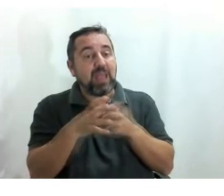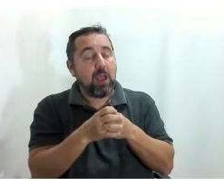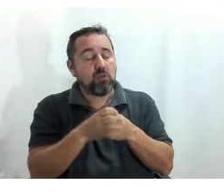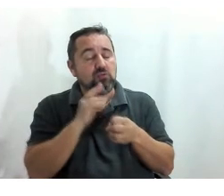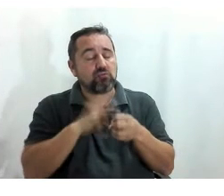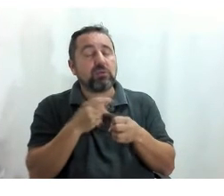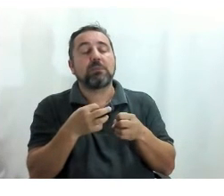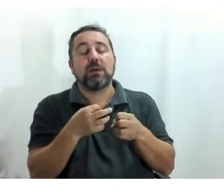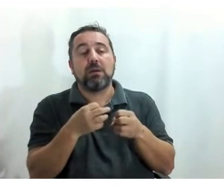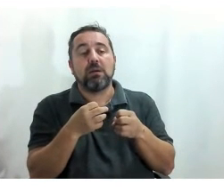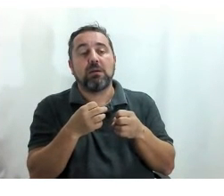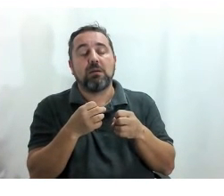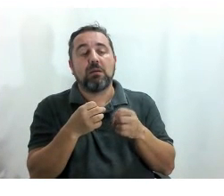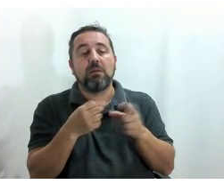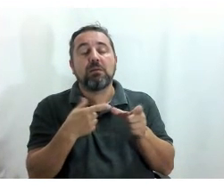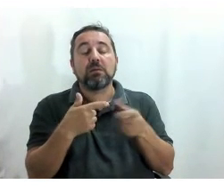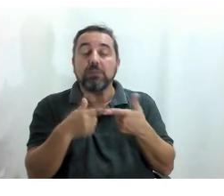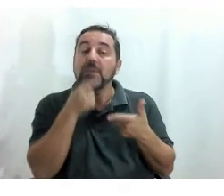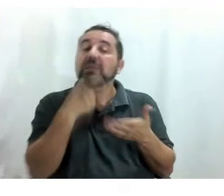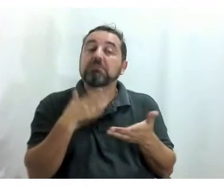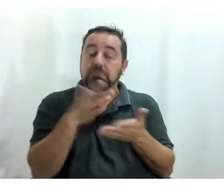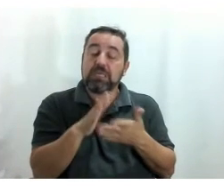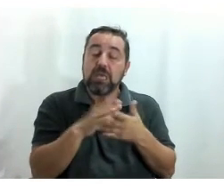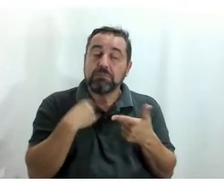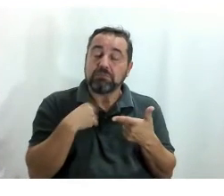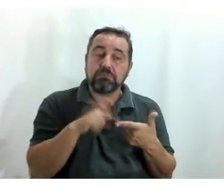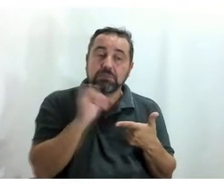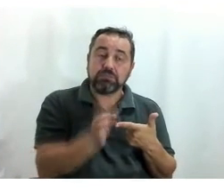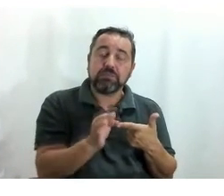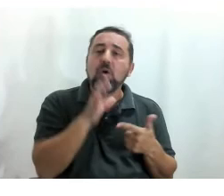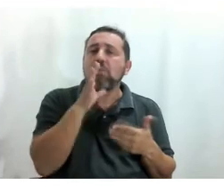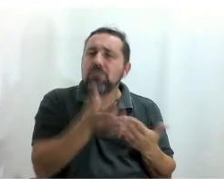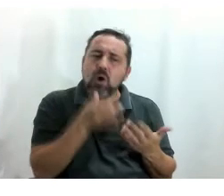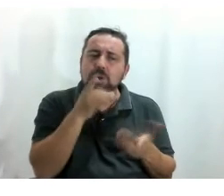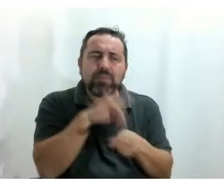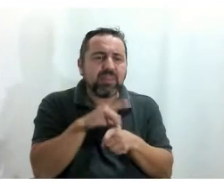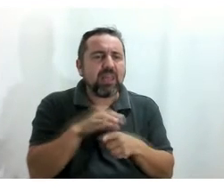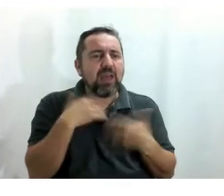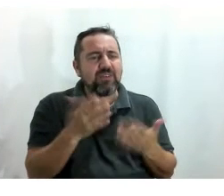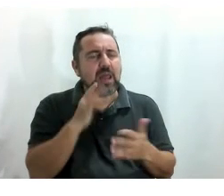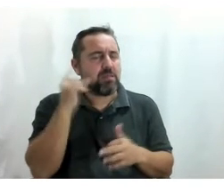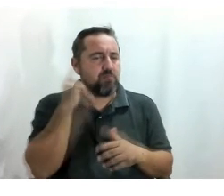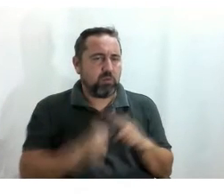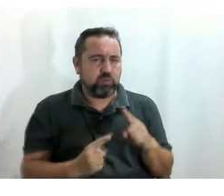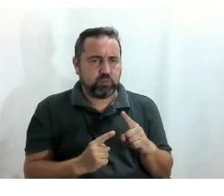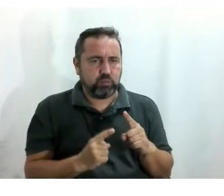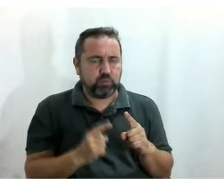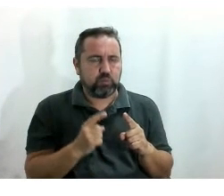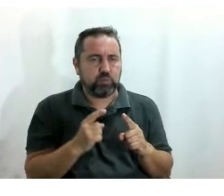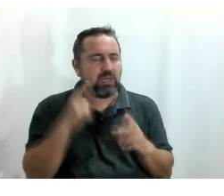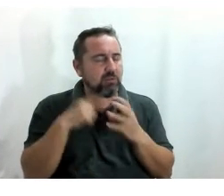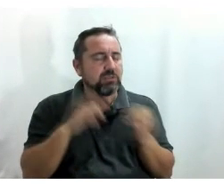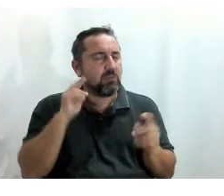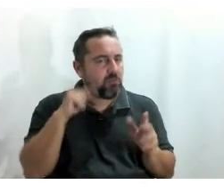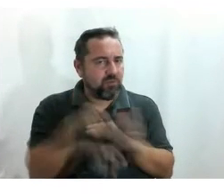alteraciones que justificarían o explicarían en sí misma el por qué esos pacientes presentan una hipoacusia neurosensorial